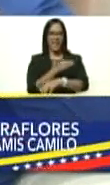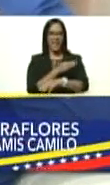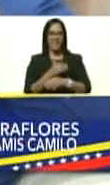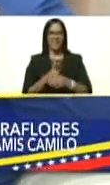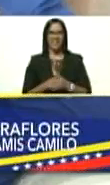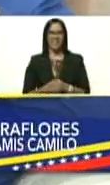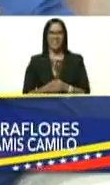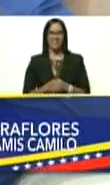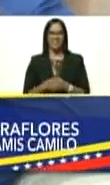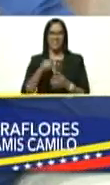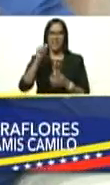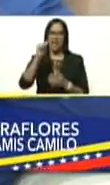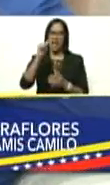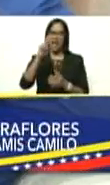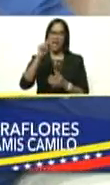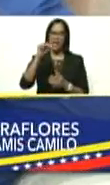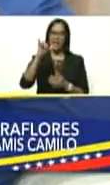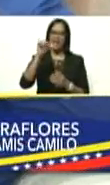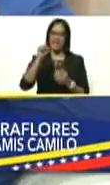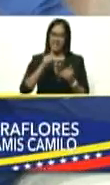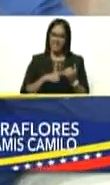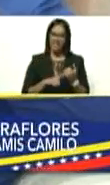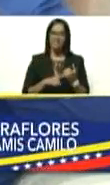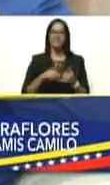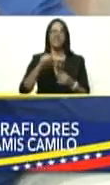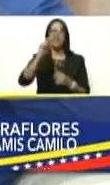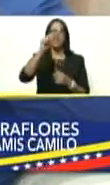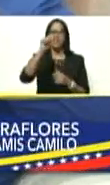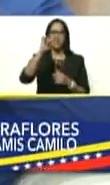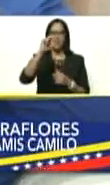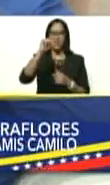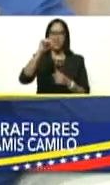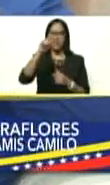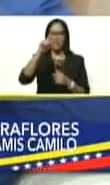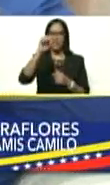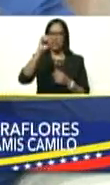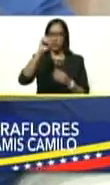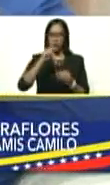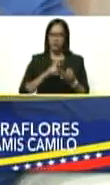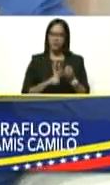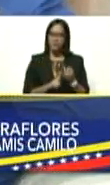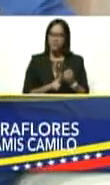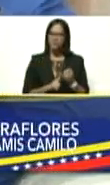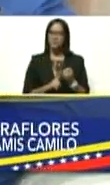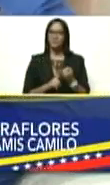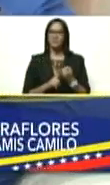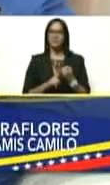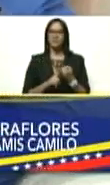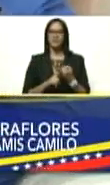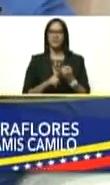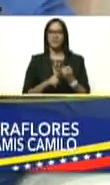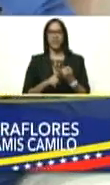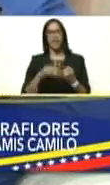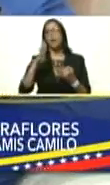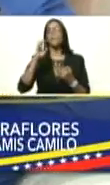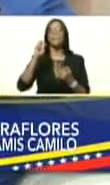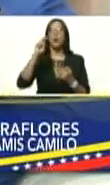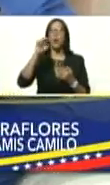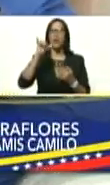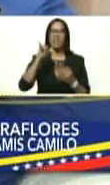Aramis Camilo, Quinito Méndez y el gran Bonnie